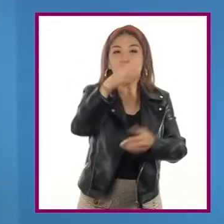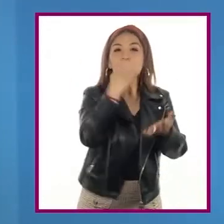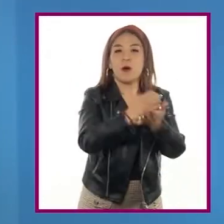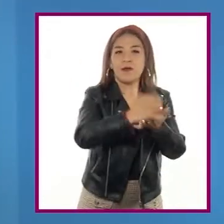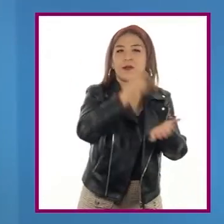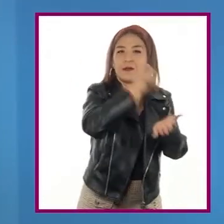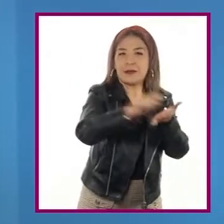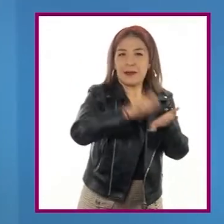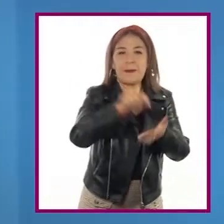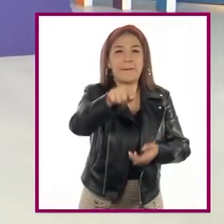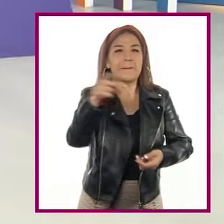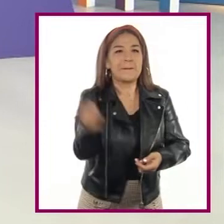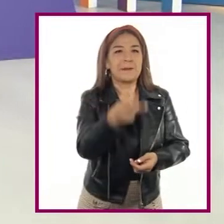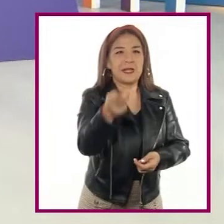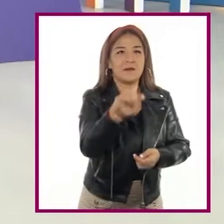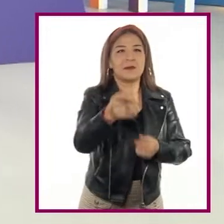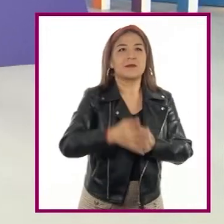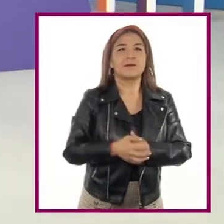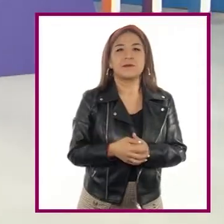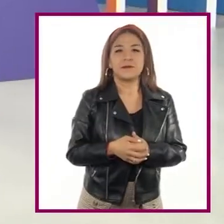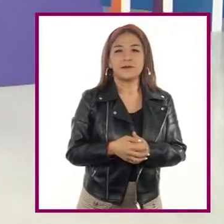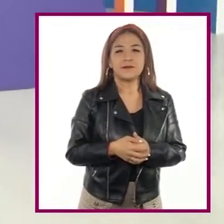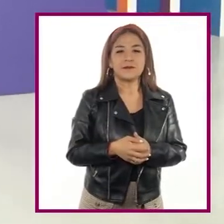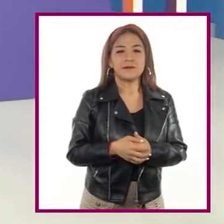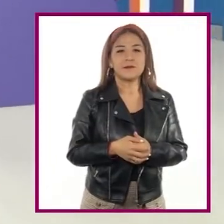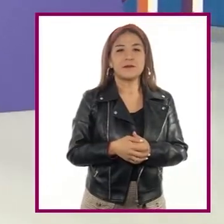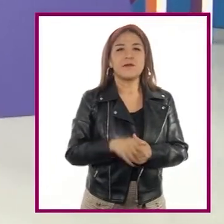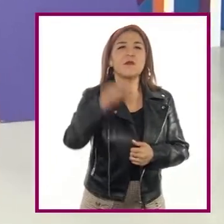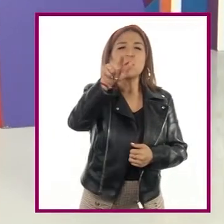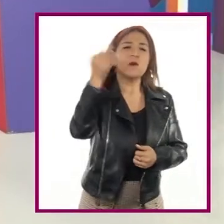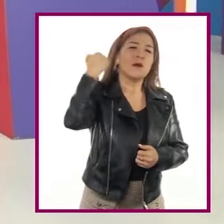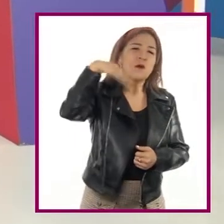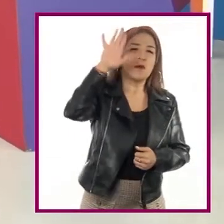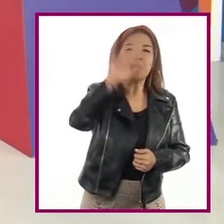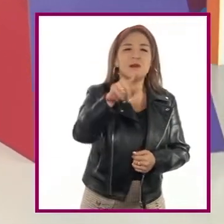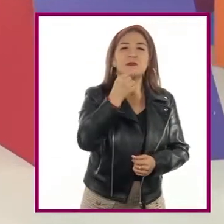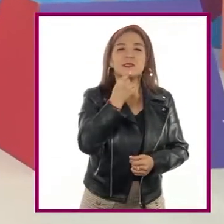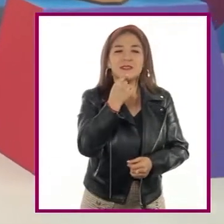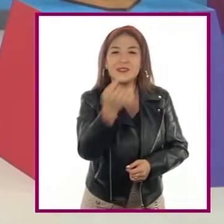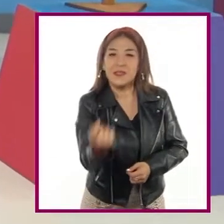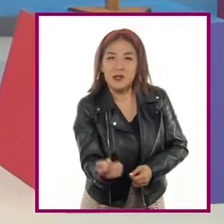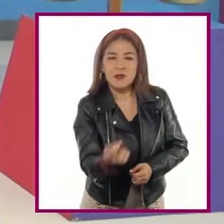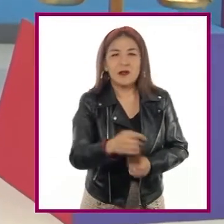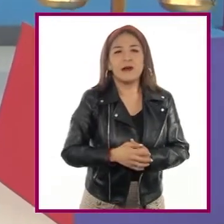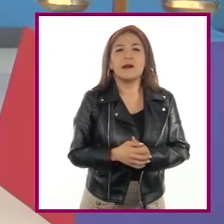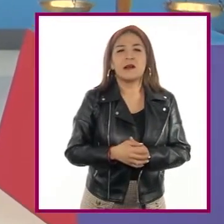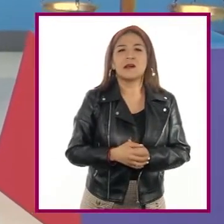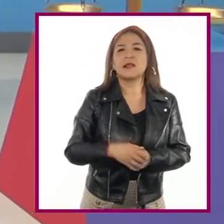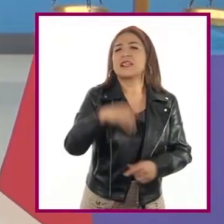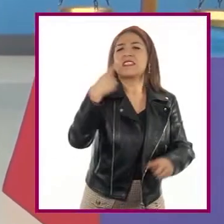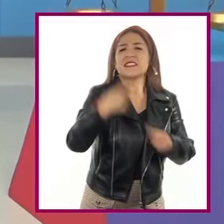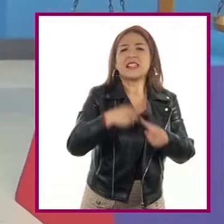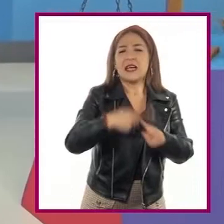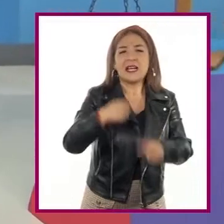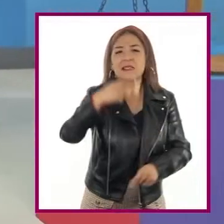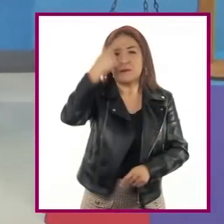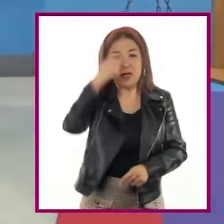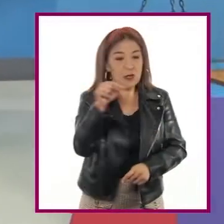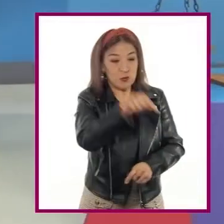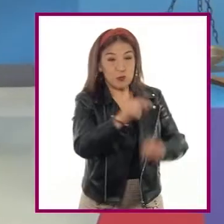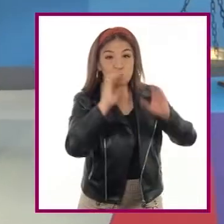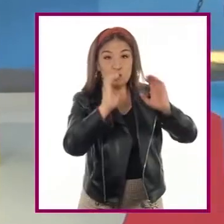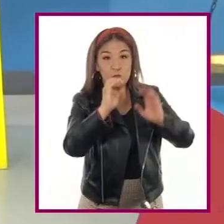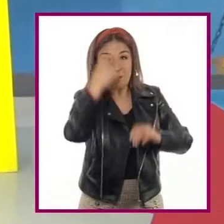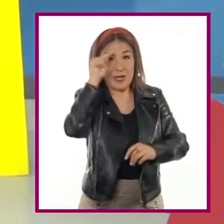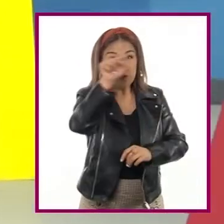la siguiente pregunta. En su infancia, ¿quiénes tomaban las principales decisiones sobre su cuidado y